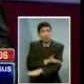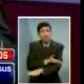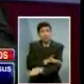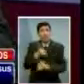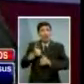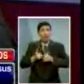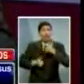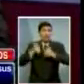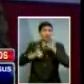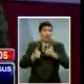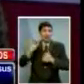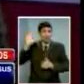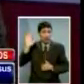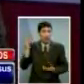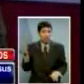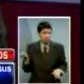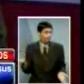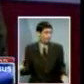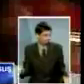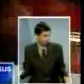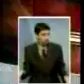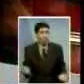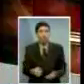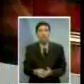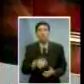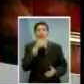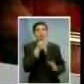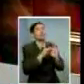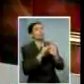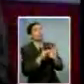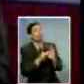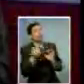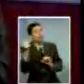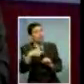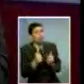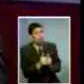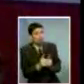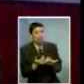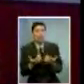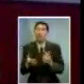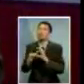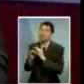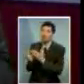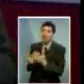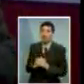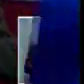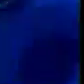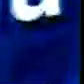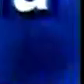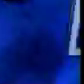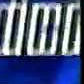haber sido candidato a algo? Ministro Mañalich, gracias por haber estado con nosotros aquí en CNN Chile, muy amable. Y vamos de inmediato hasta la...